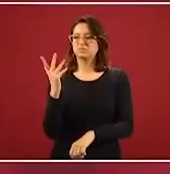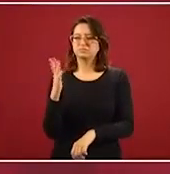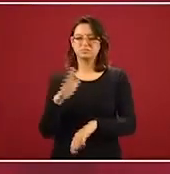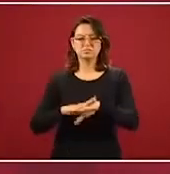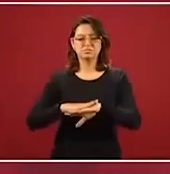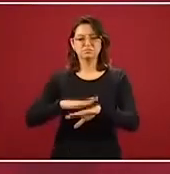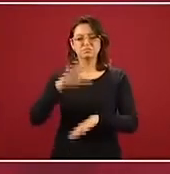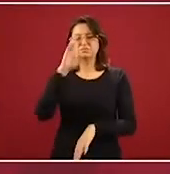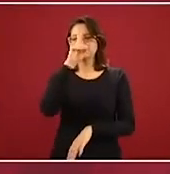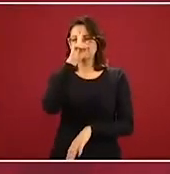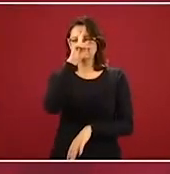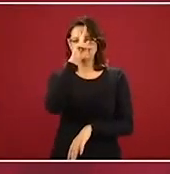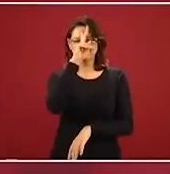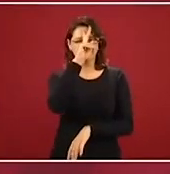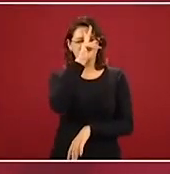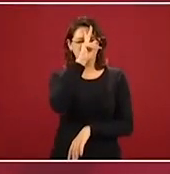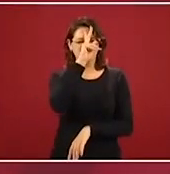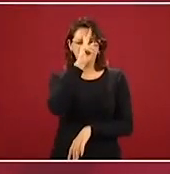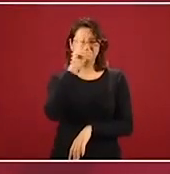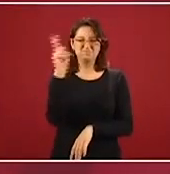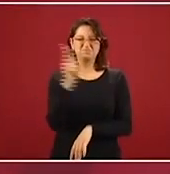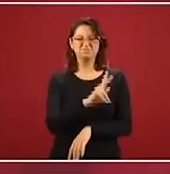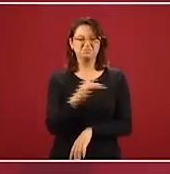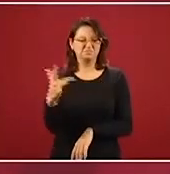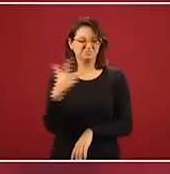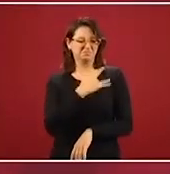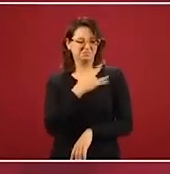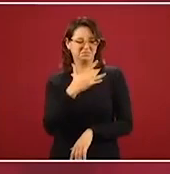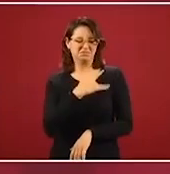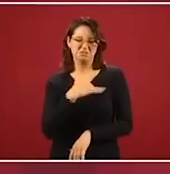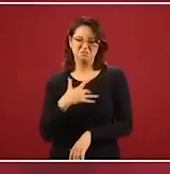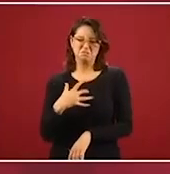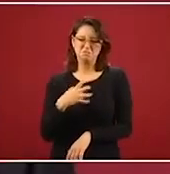los volvió duro de corazón